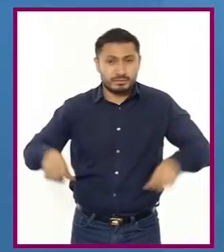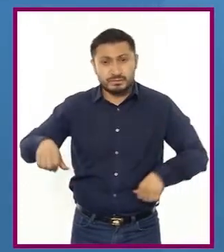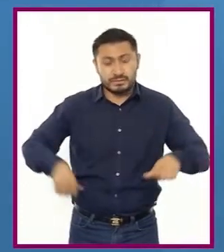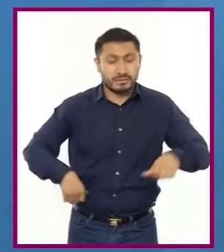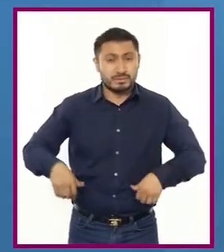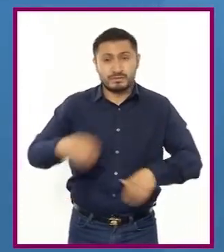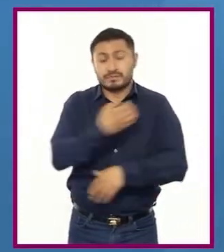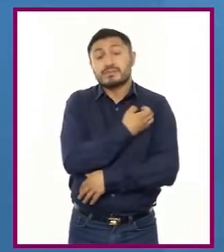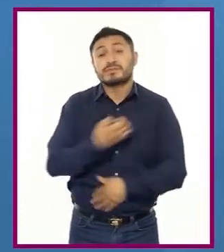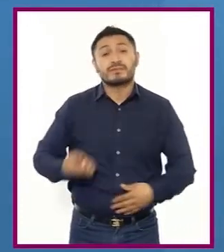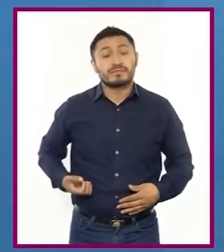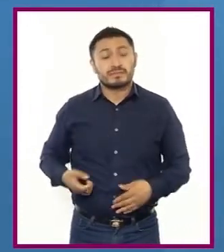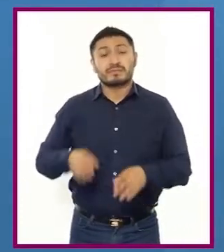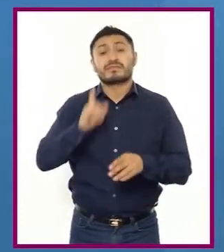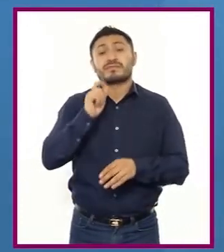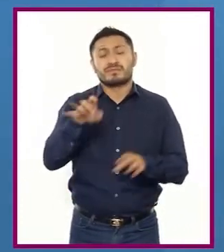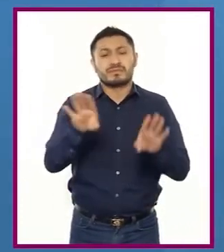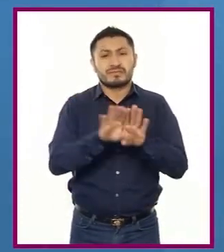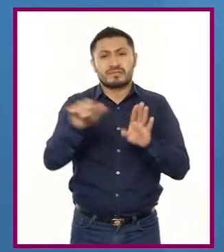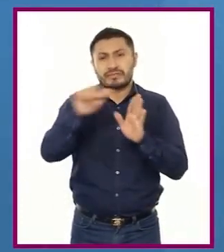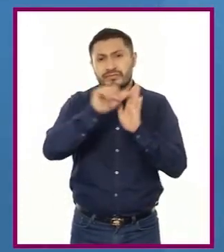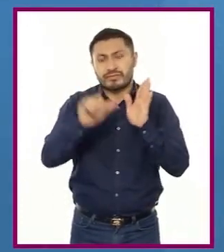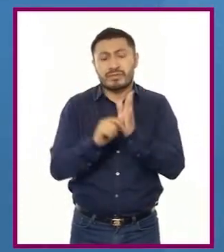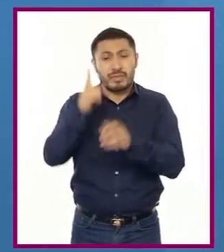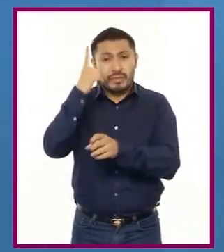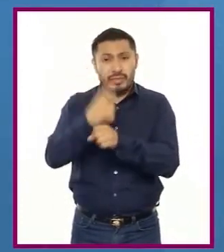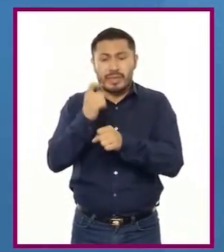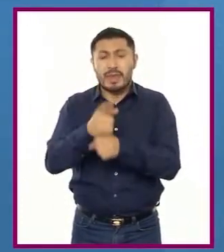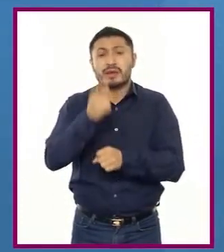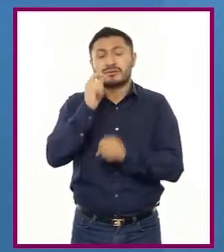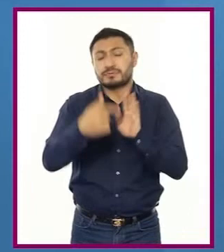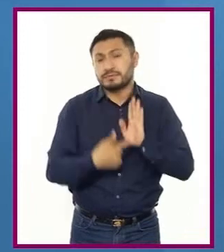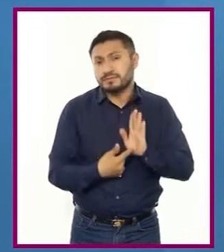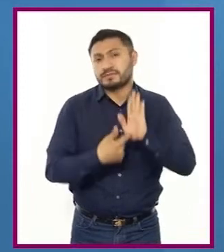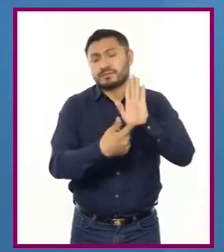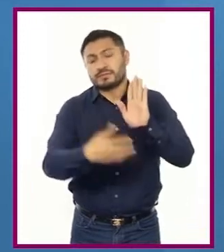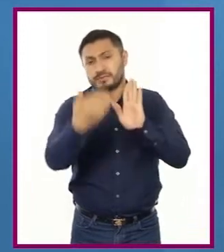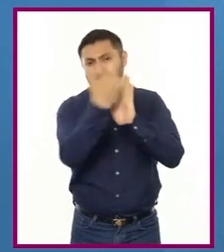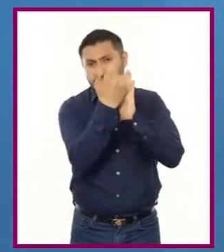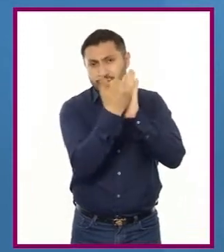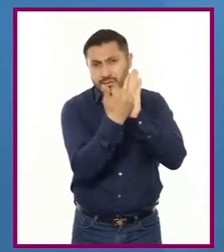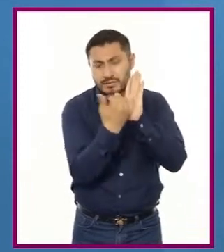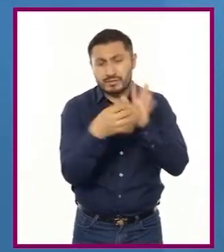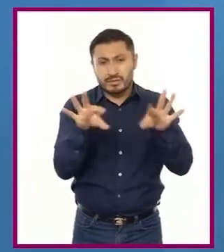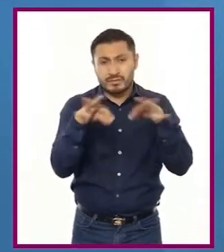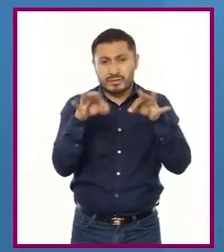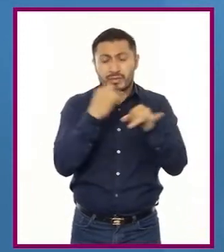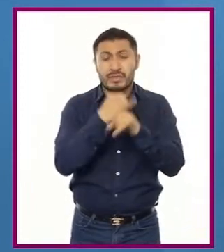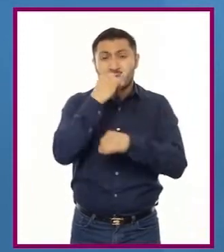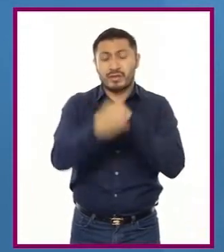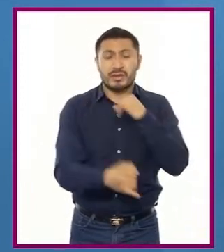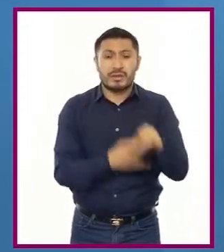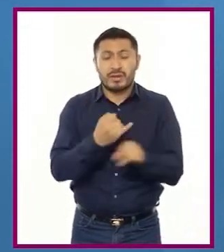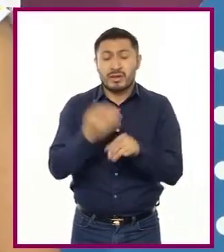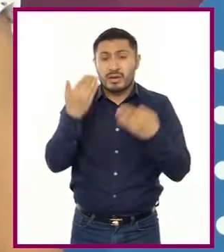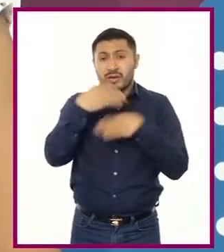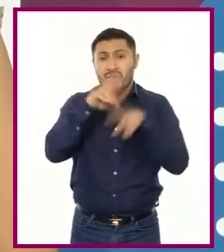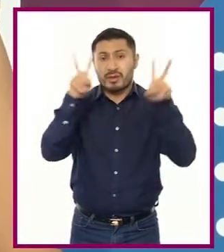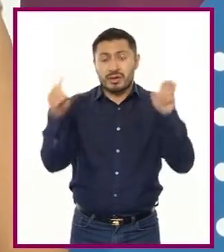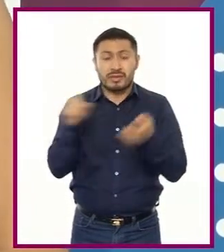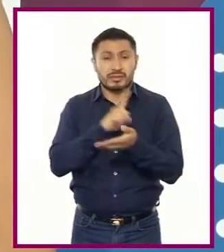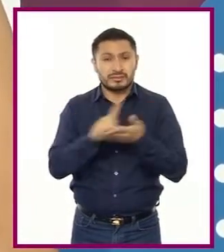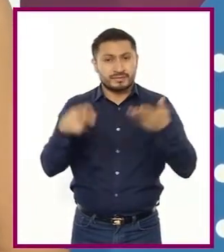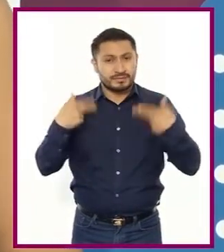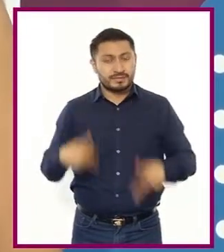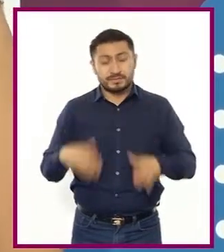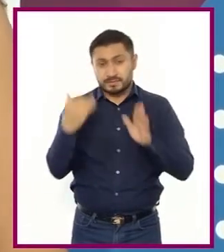estatal, como se establece el artículo 1, donde se incorporó a los instrumentos internacionales en materia de derechos